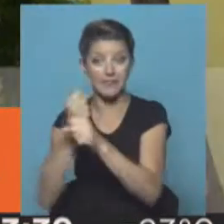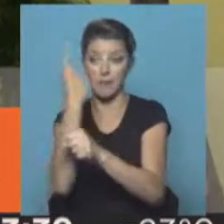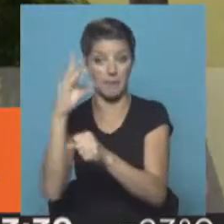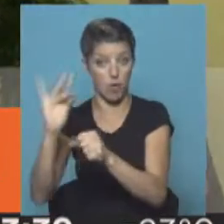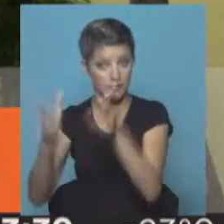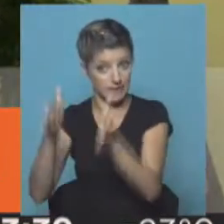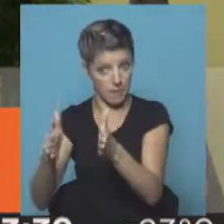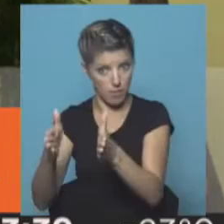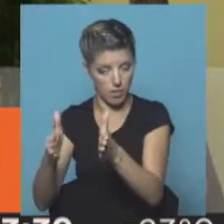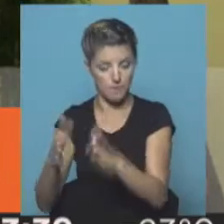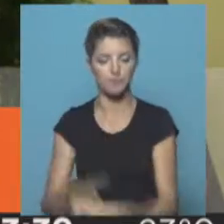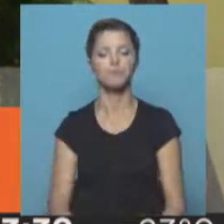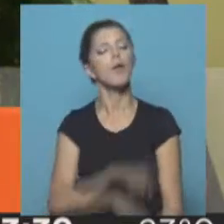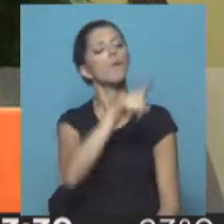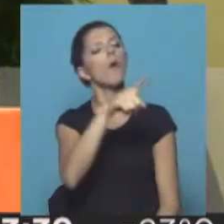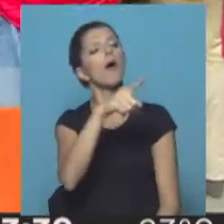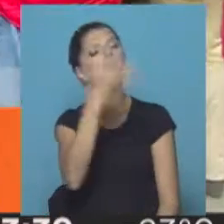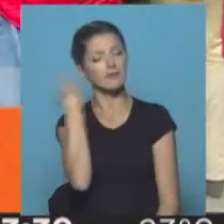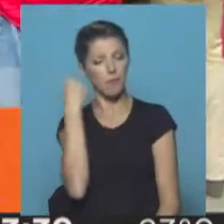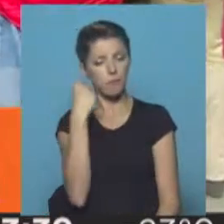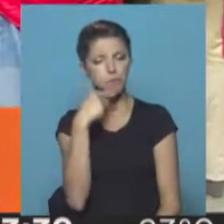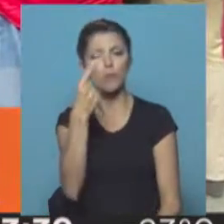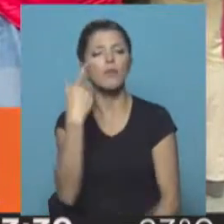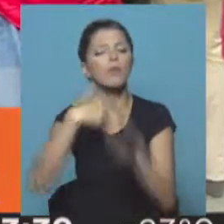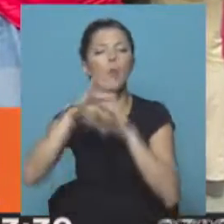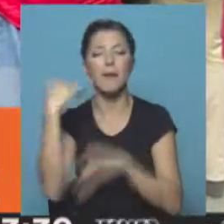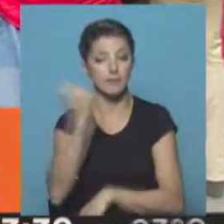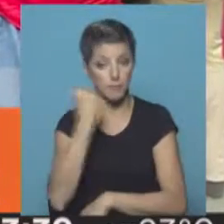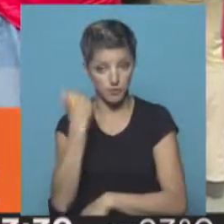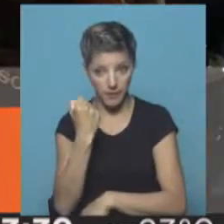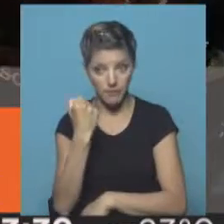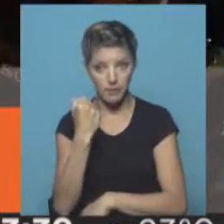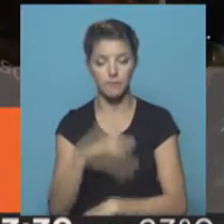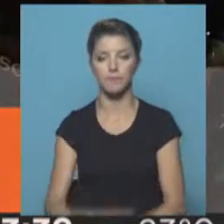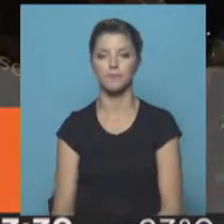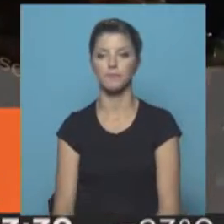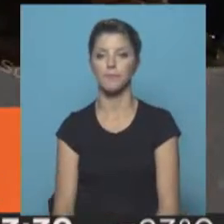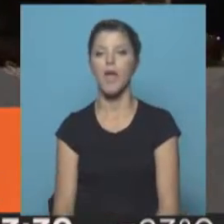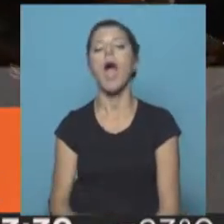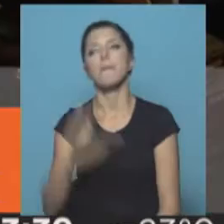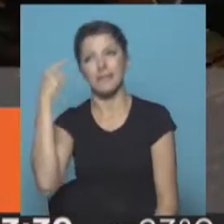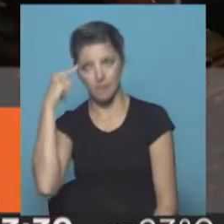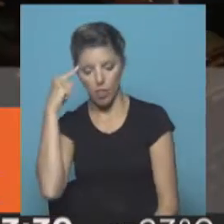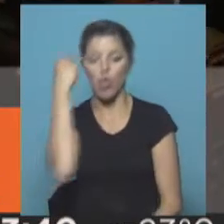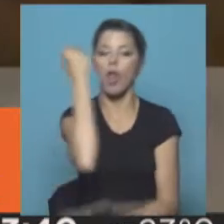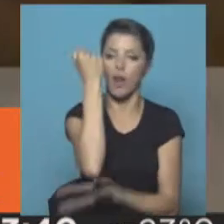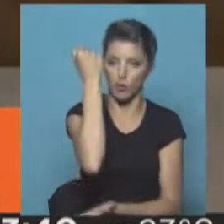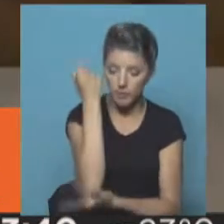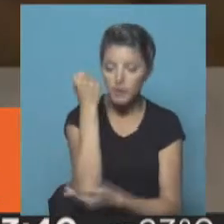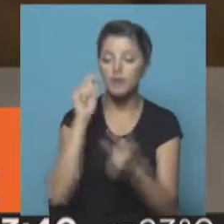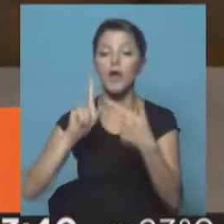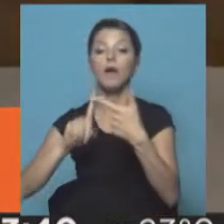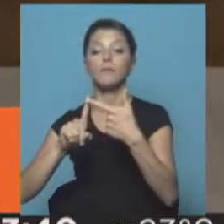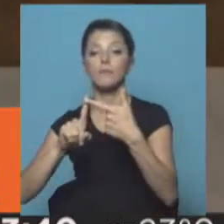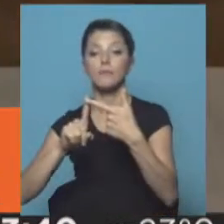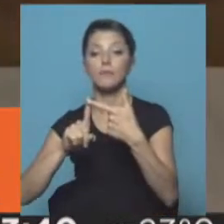recién qué es lo más importante. Bueno, hay un conjunto de factores que son económicos, pero de